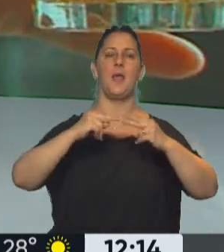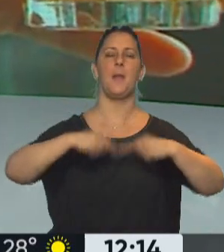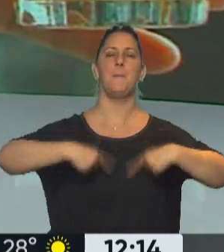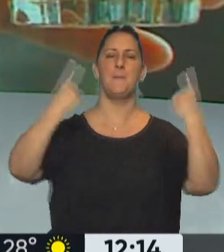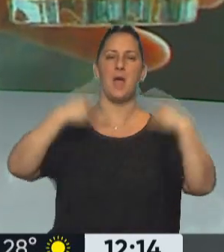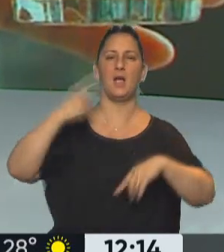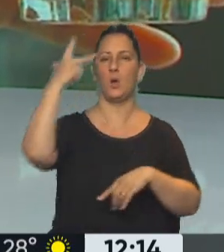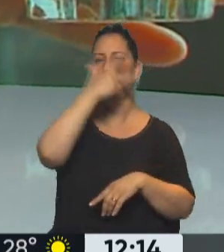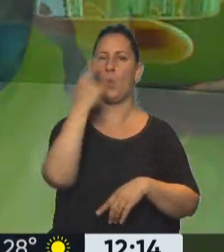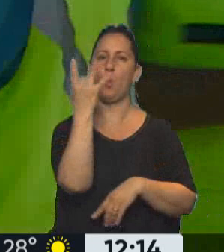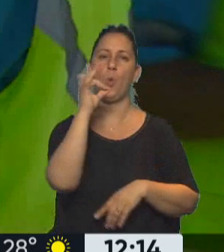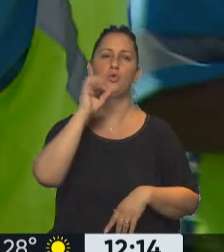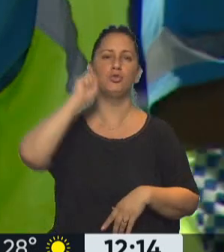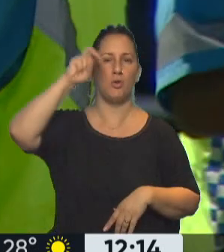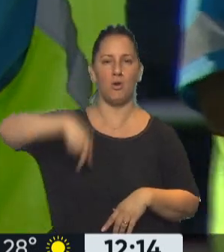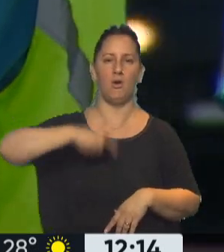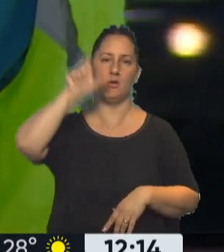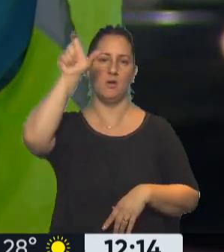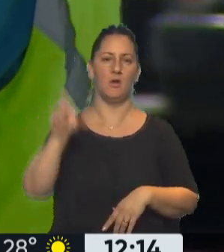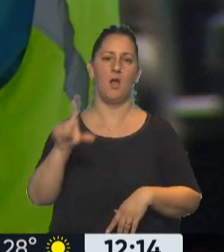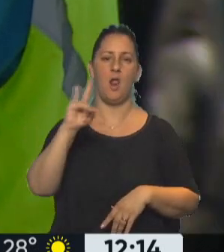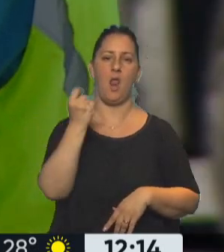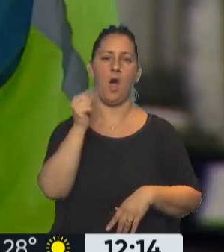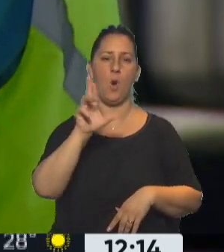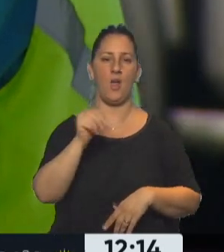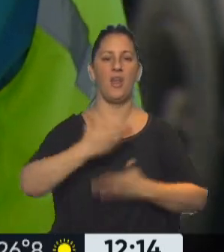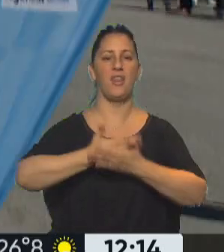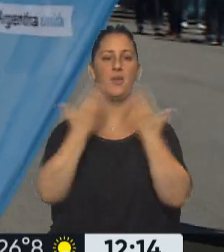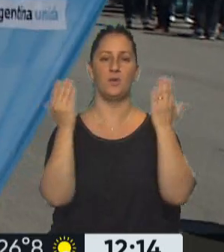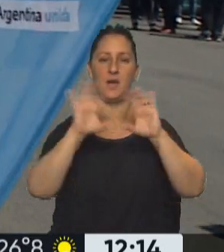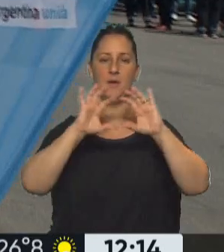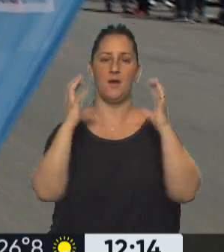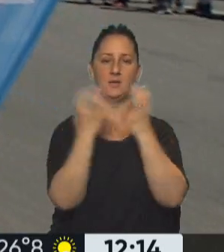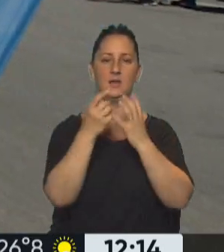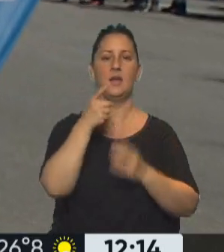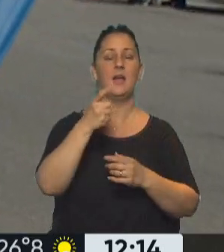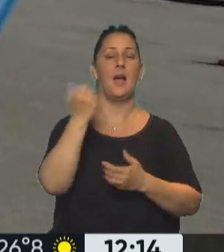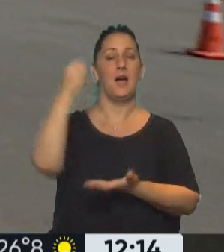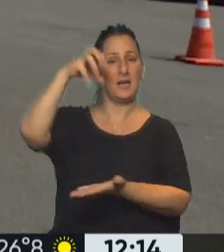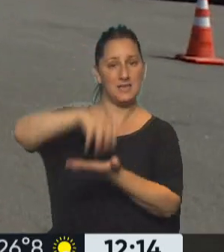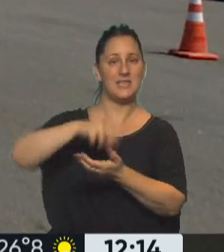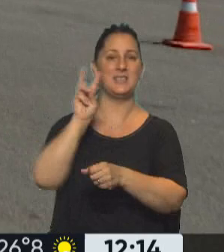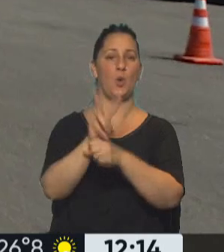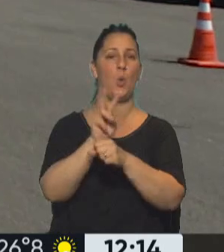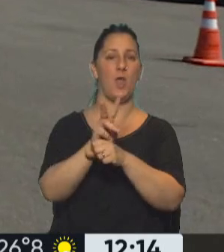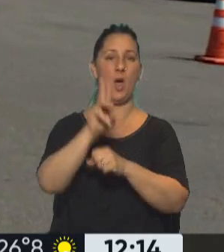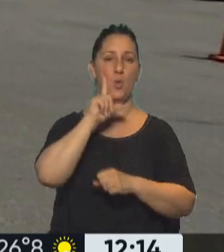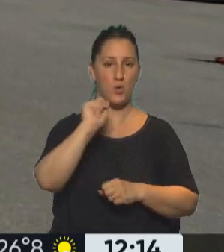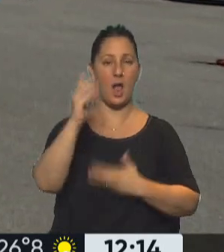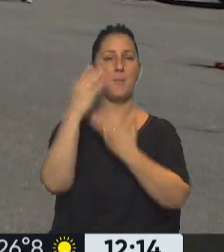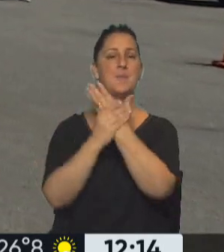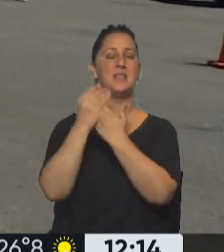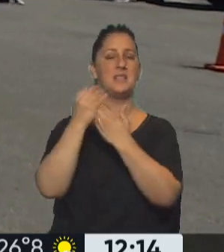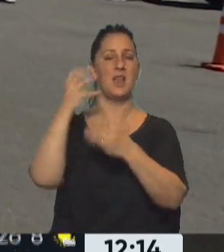ahí Laura Maiocchi. En el Día Mundial de Alcohol Cero, conjuntamente con la Agencia Nacional de Seguridad Vial, el Ministerio